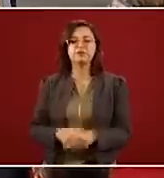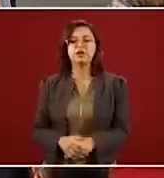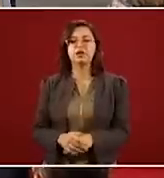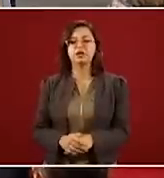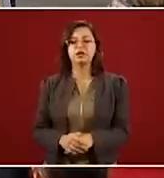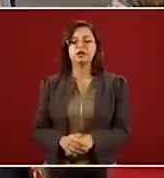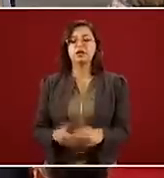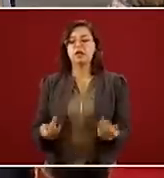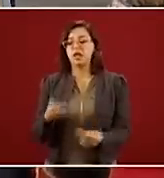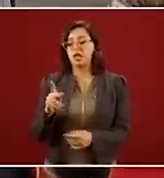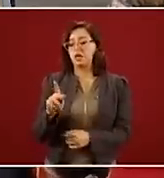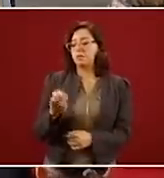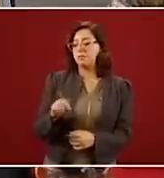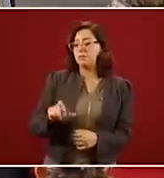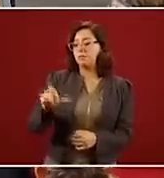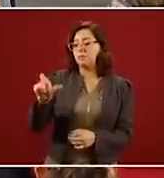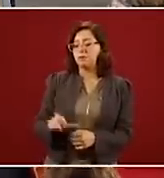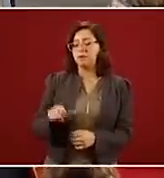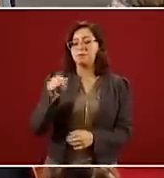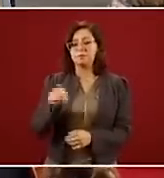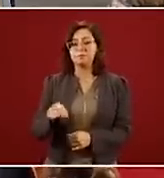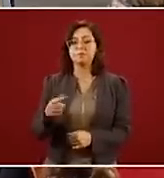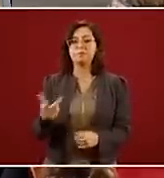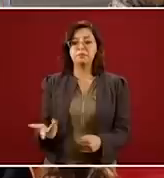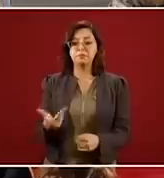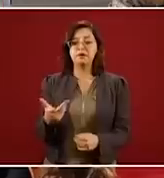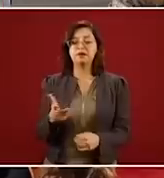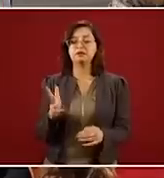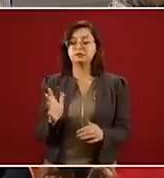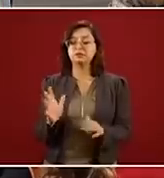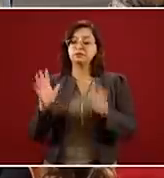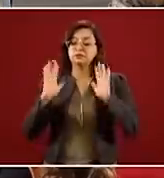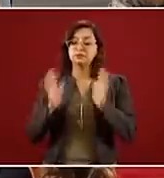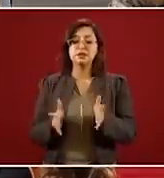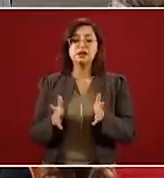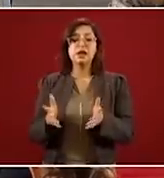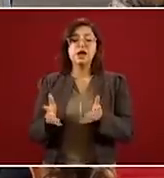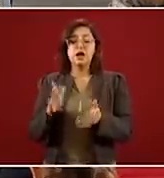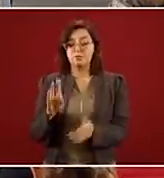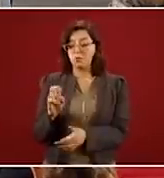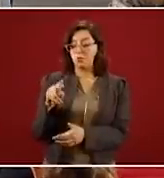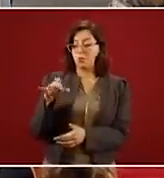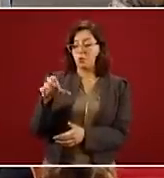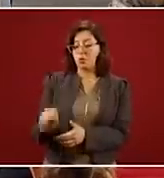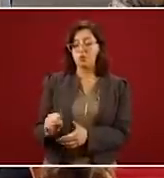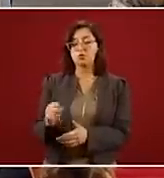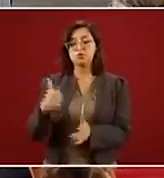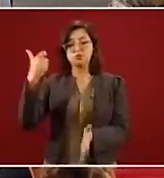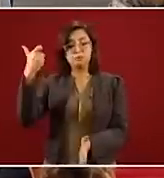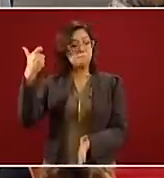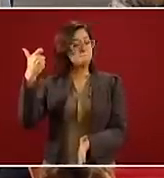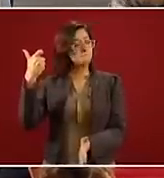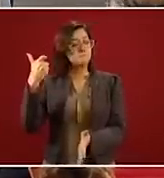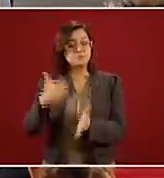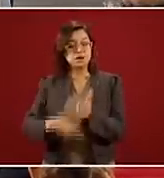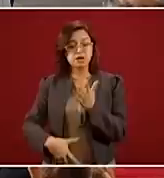es uno de los pocos emisores en el mundo que logró colocar una emisión de bonos por debajo del costo de fondeo de mercado.